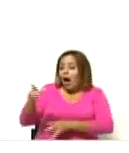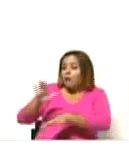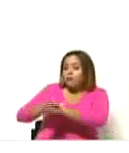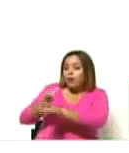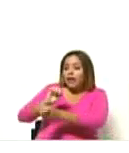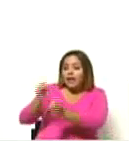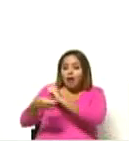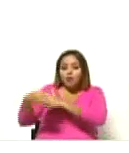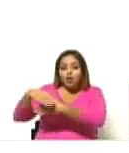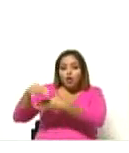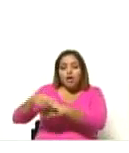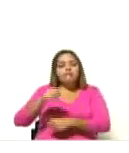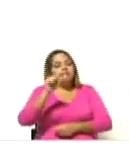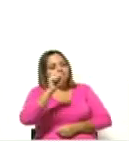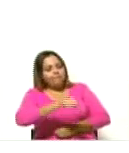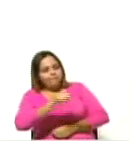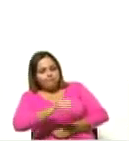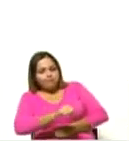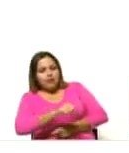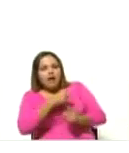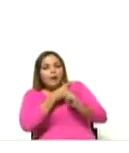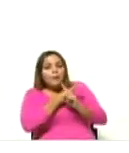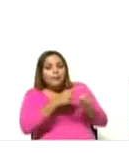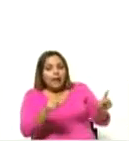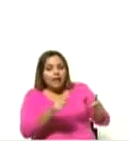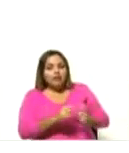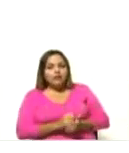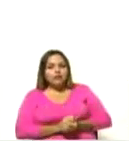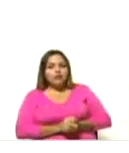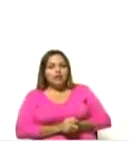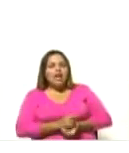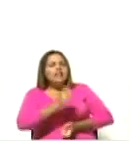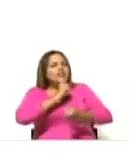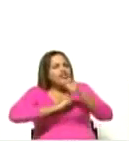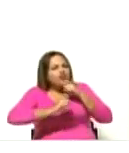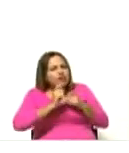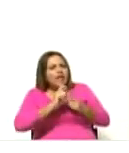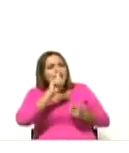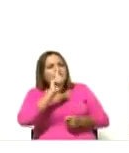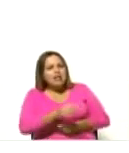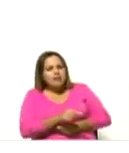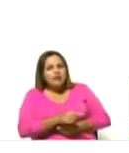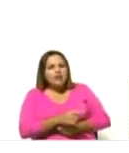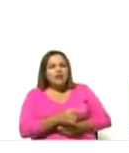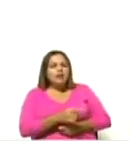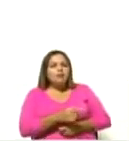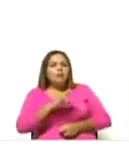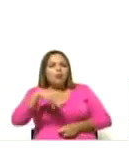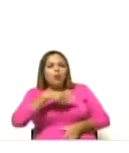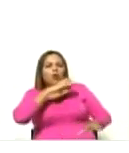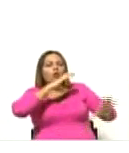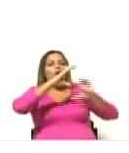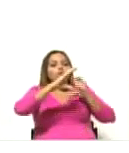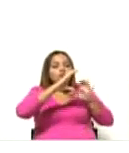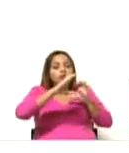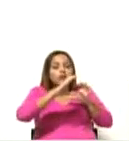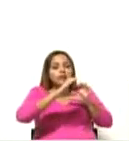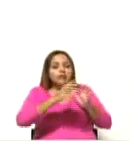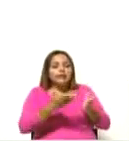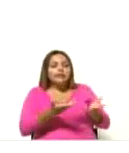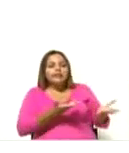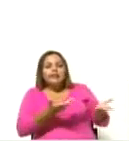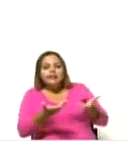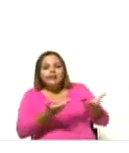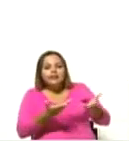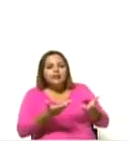Con el impacto del tema cambiario. Y porque hay dificultades también para comunicar,